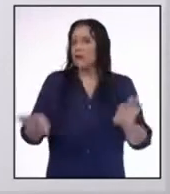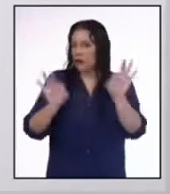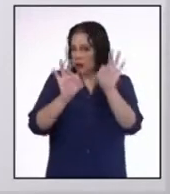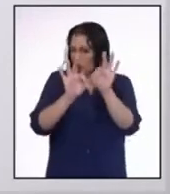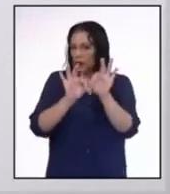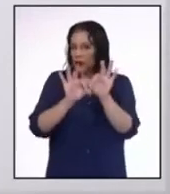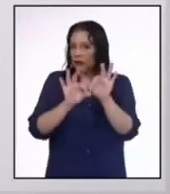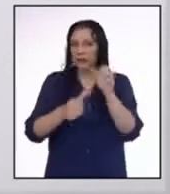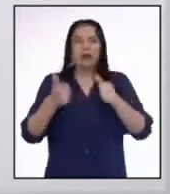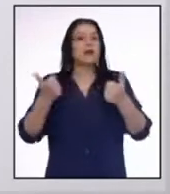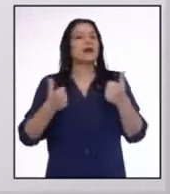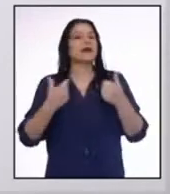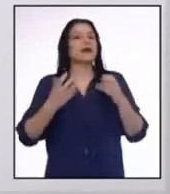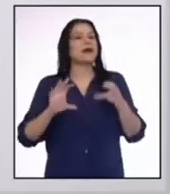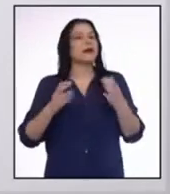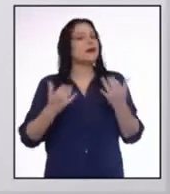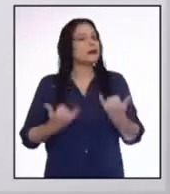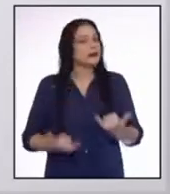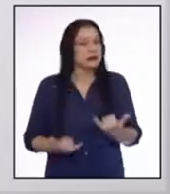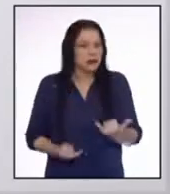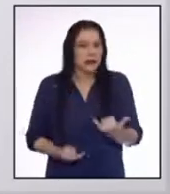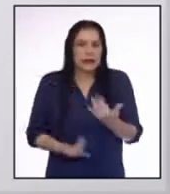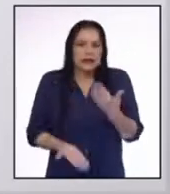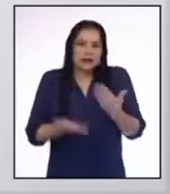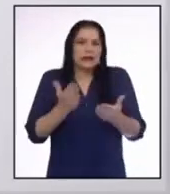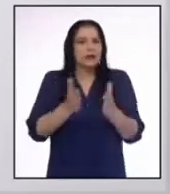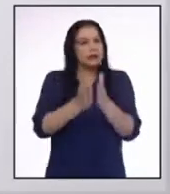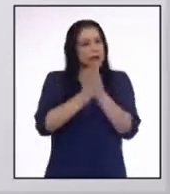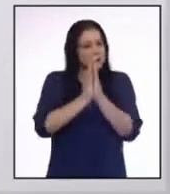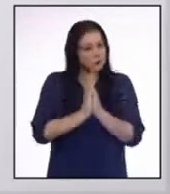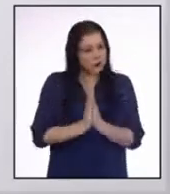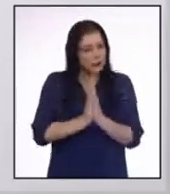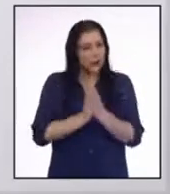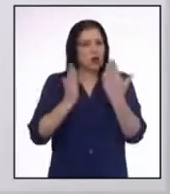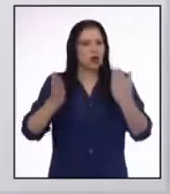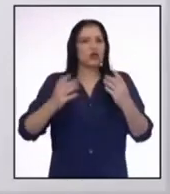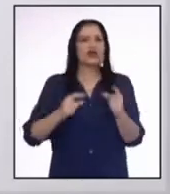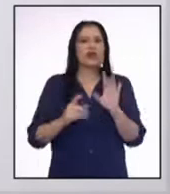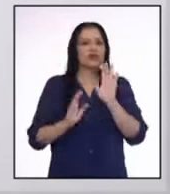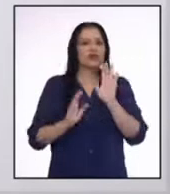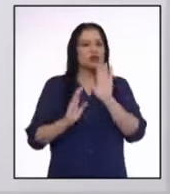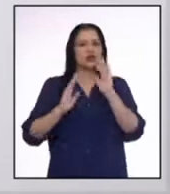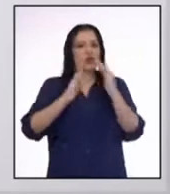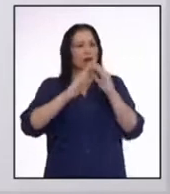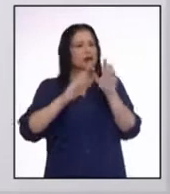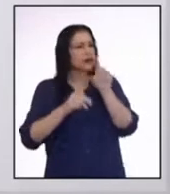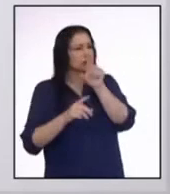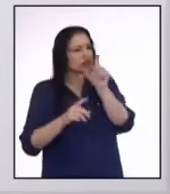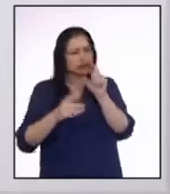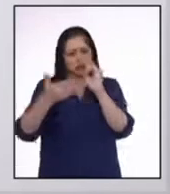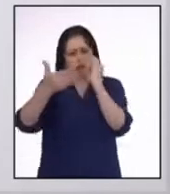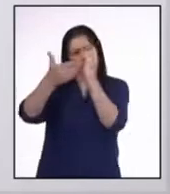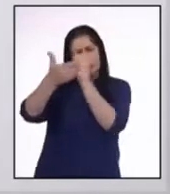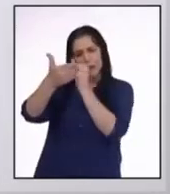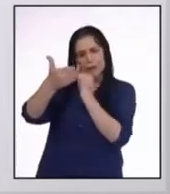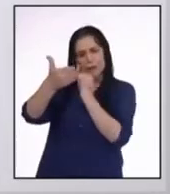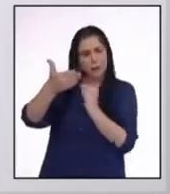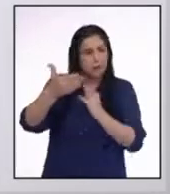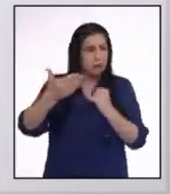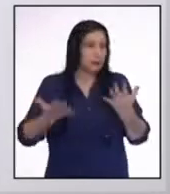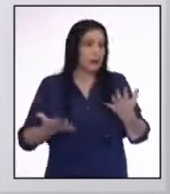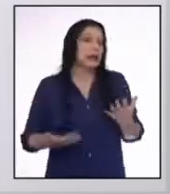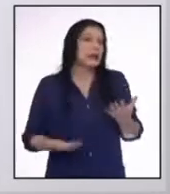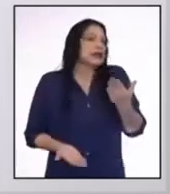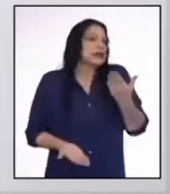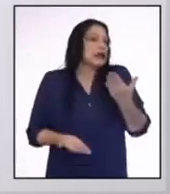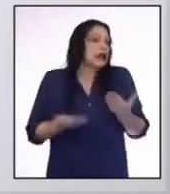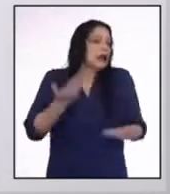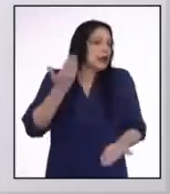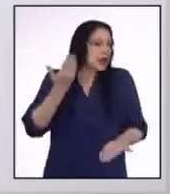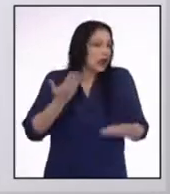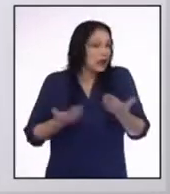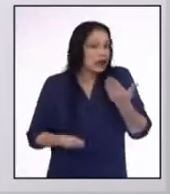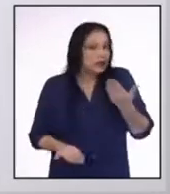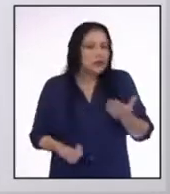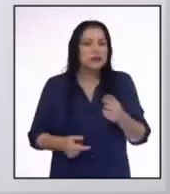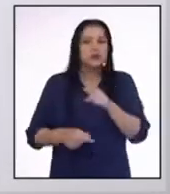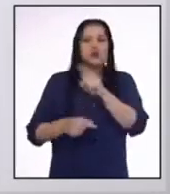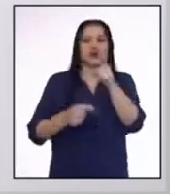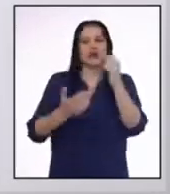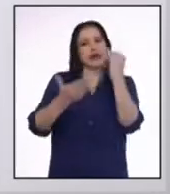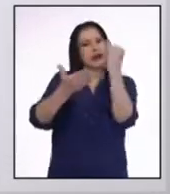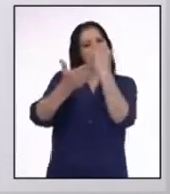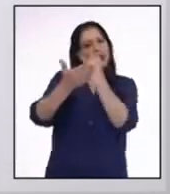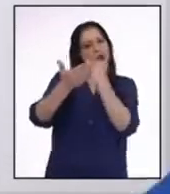importancia para la actividad de hoy. Si les pidiera que hagan un croquis de cómo está distribuida su vivienda, es muy probable que realicen